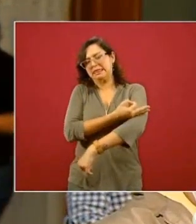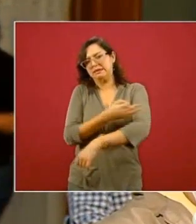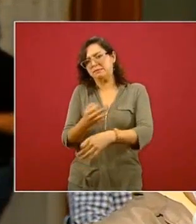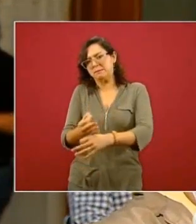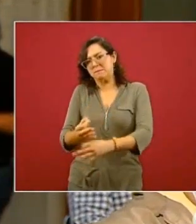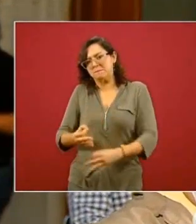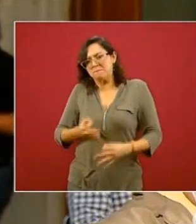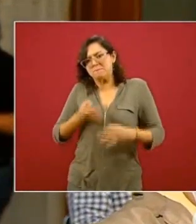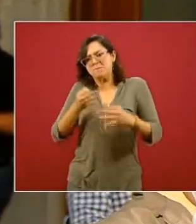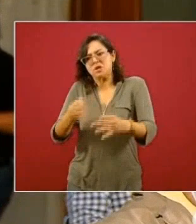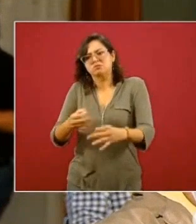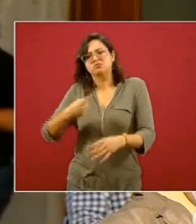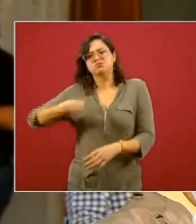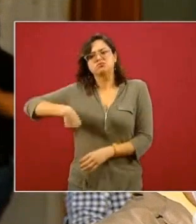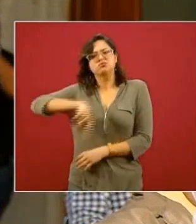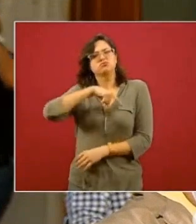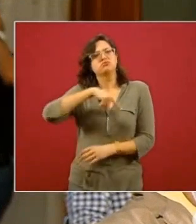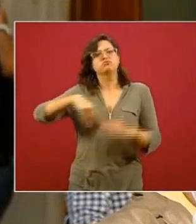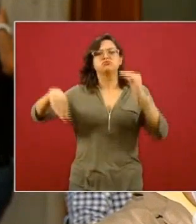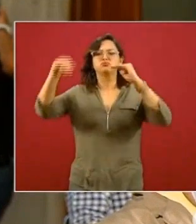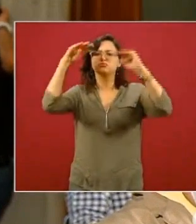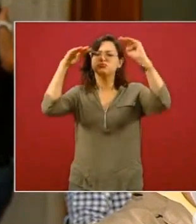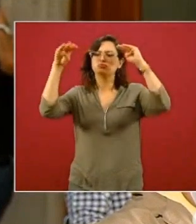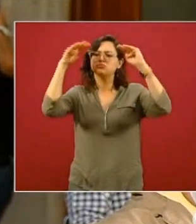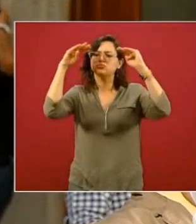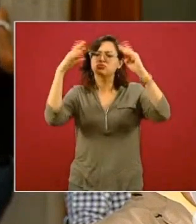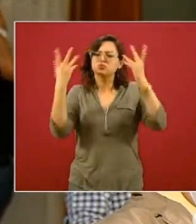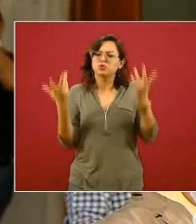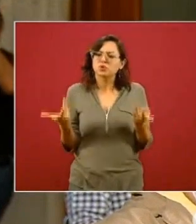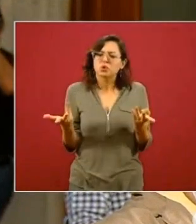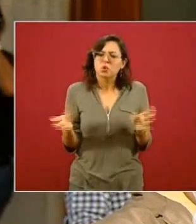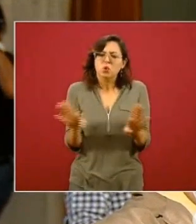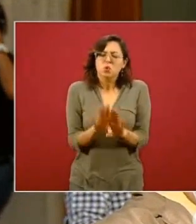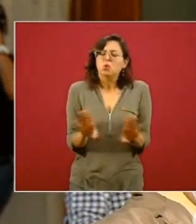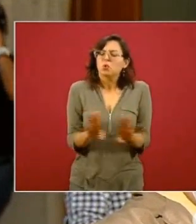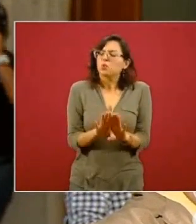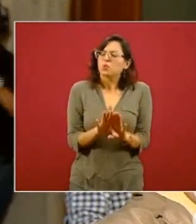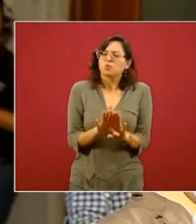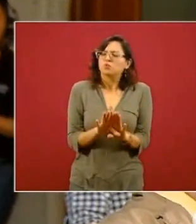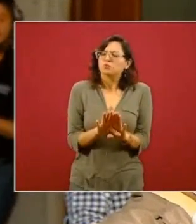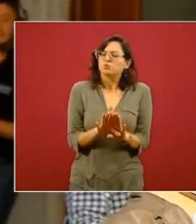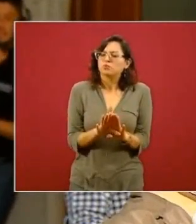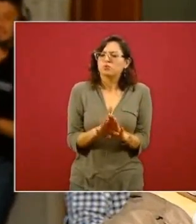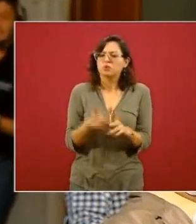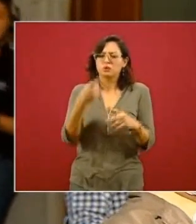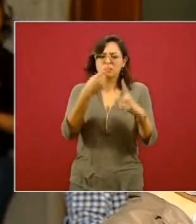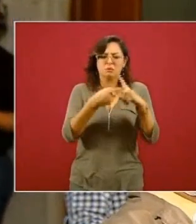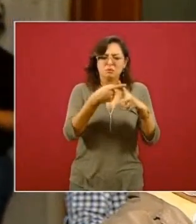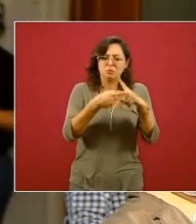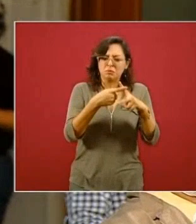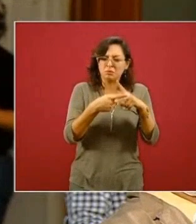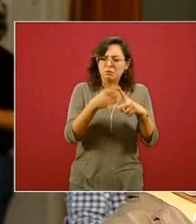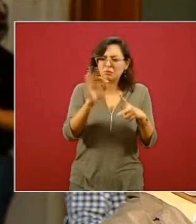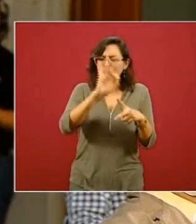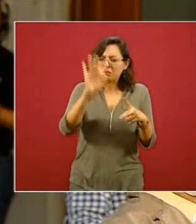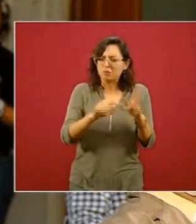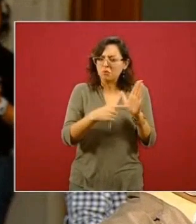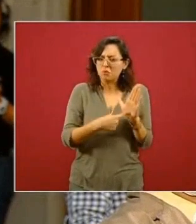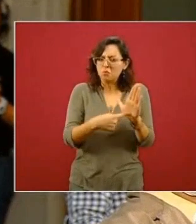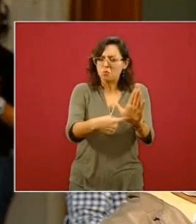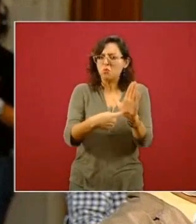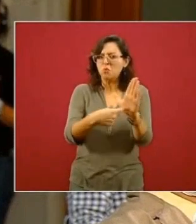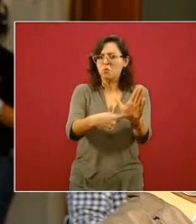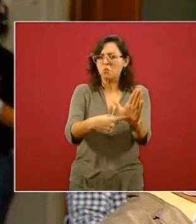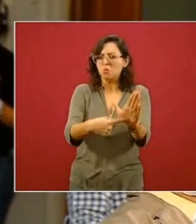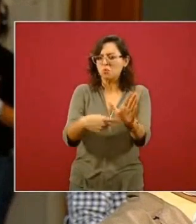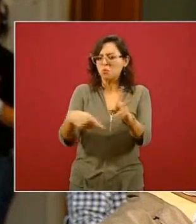y nosotros nos quisimos preguntar, bueno, ¿cuál es la diferencia entre las estadísticas preliminares que nos presentan y